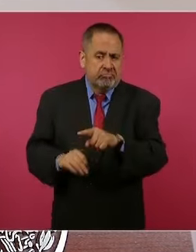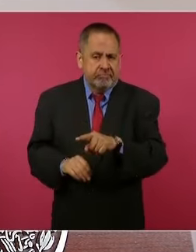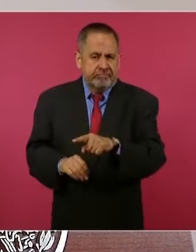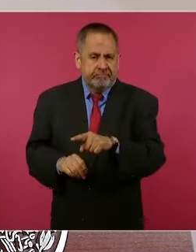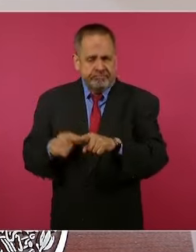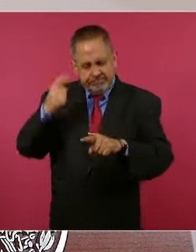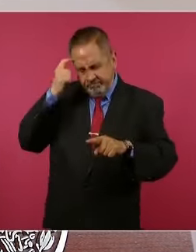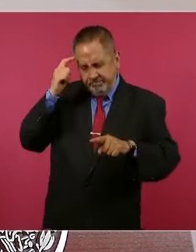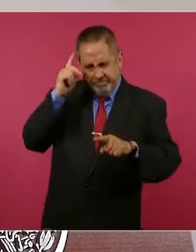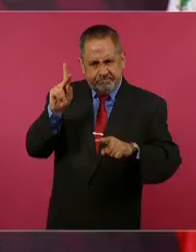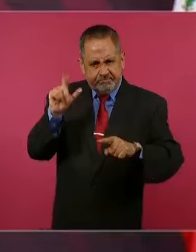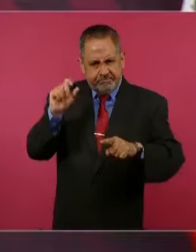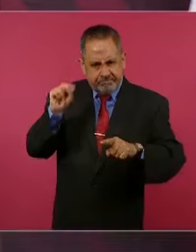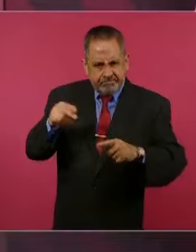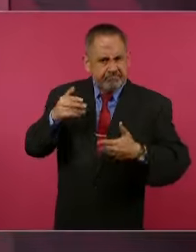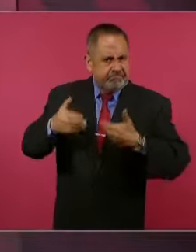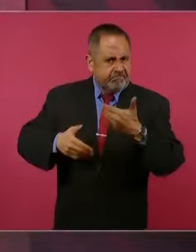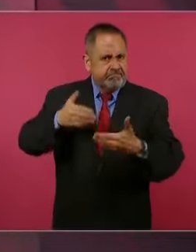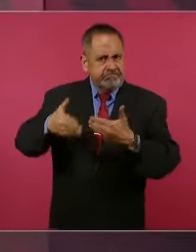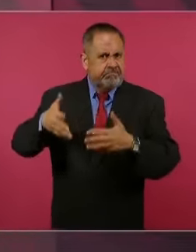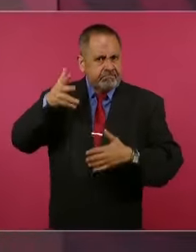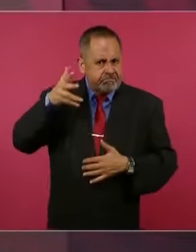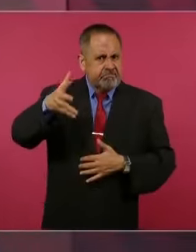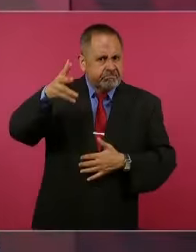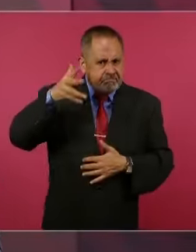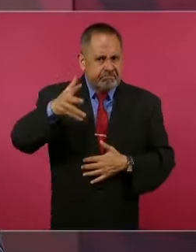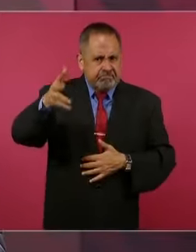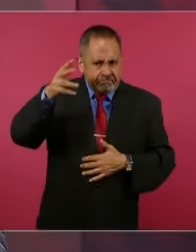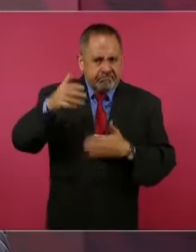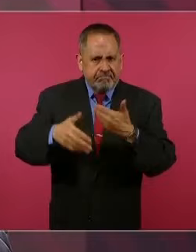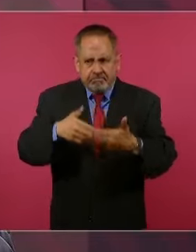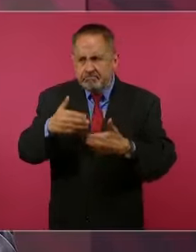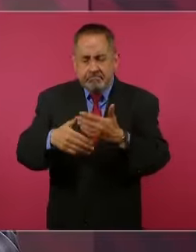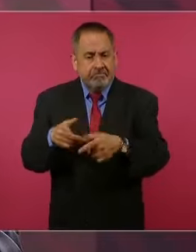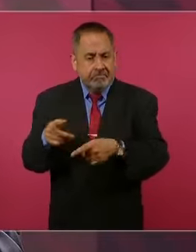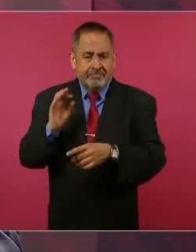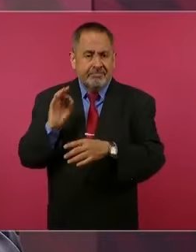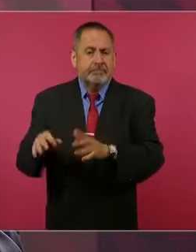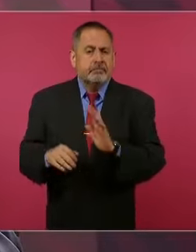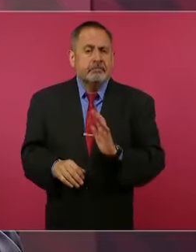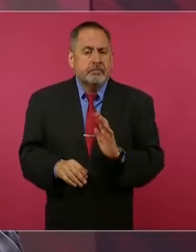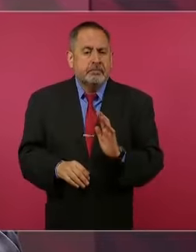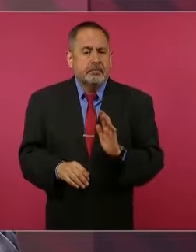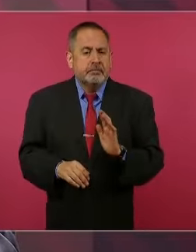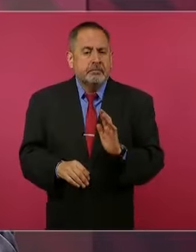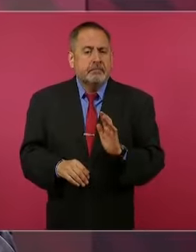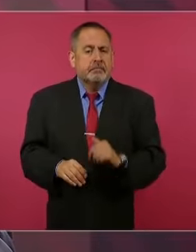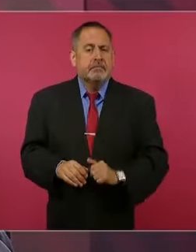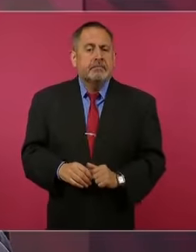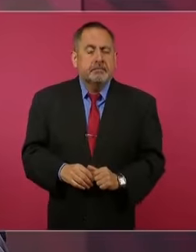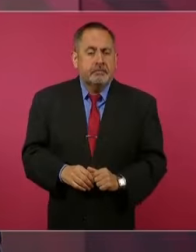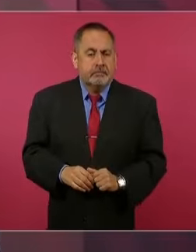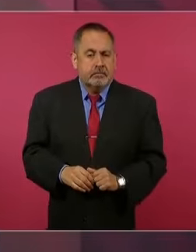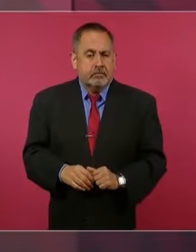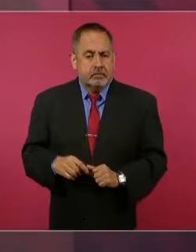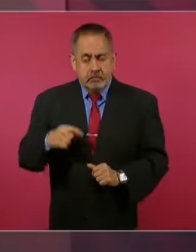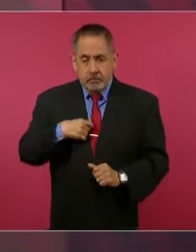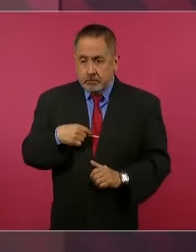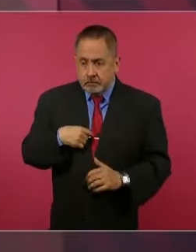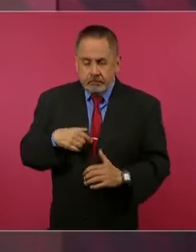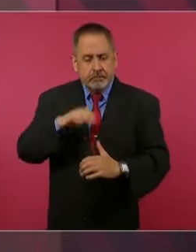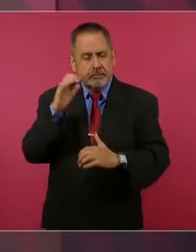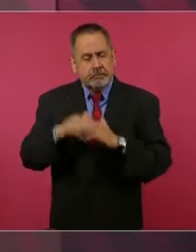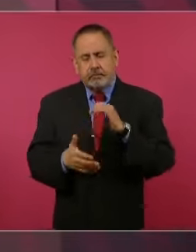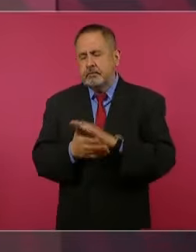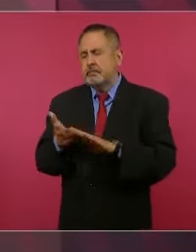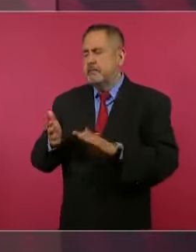tiene planes hacia delante yo me voy tranquilo